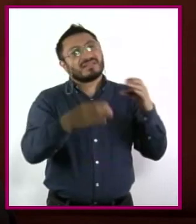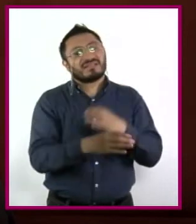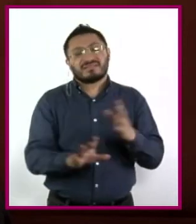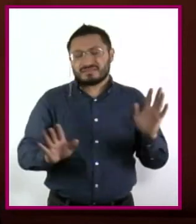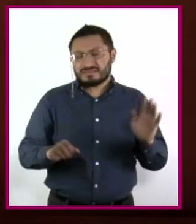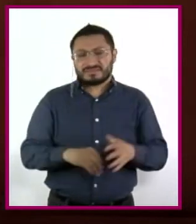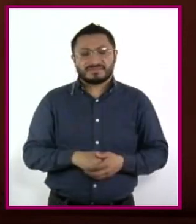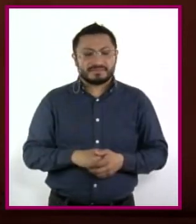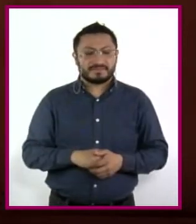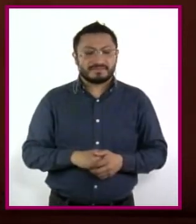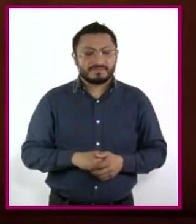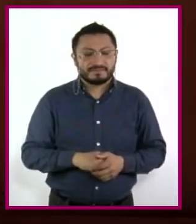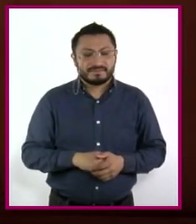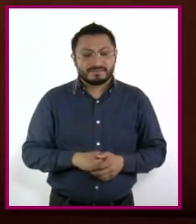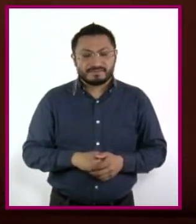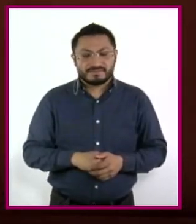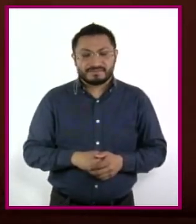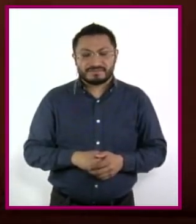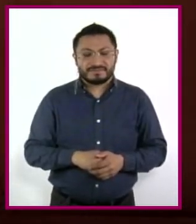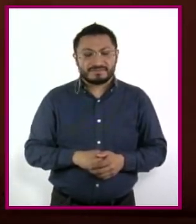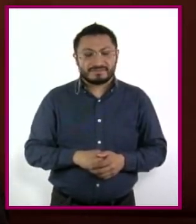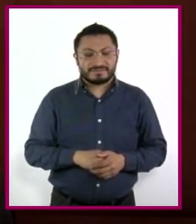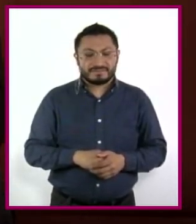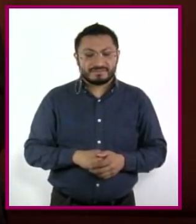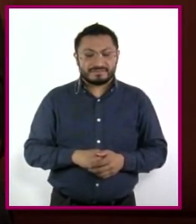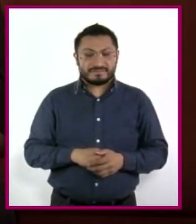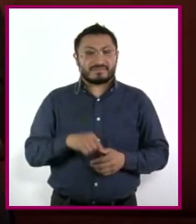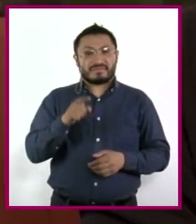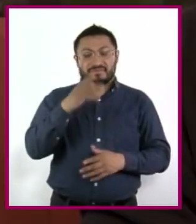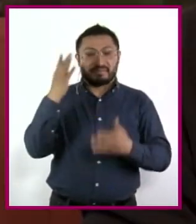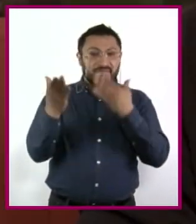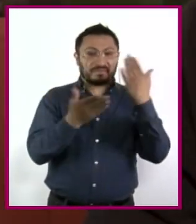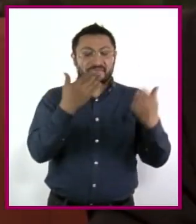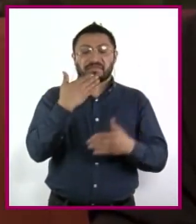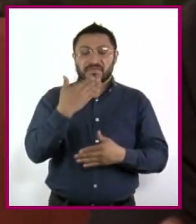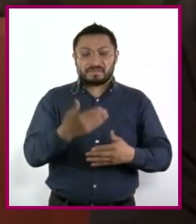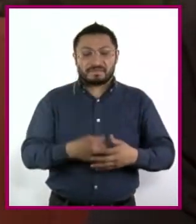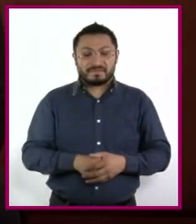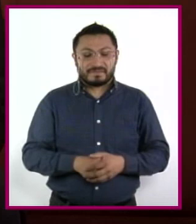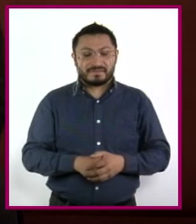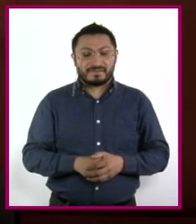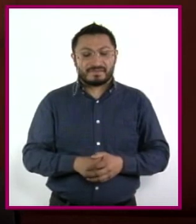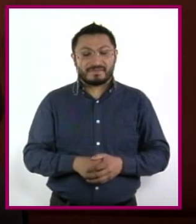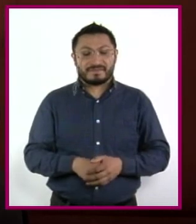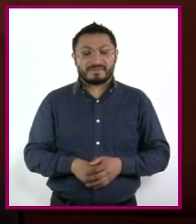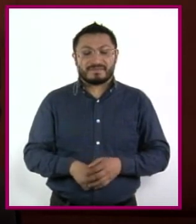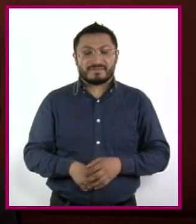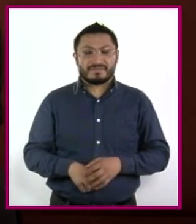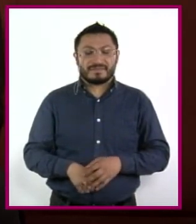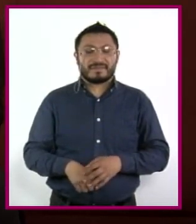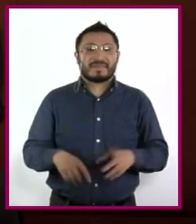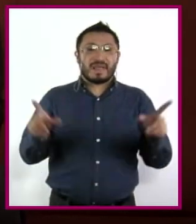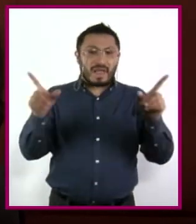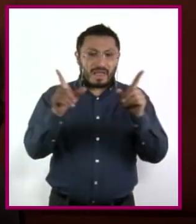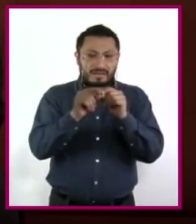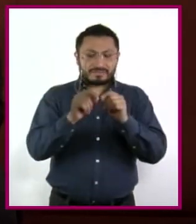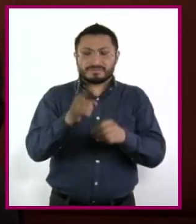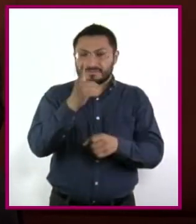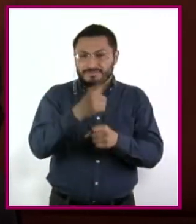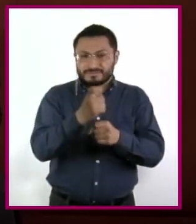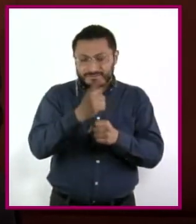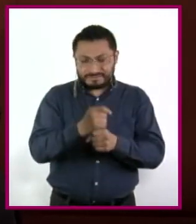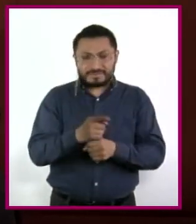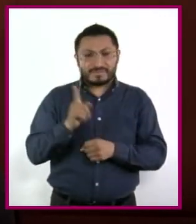tensión. Ay, andamos muy aplicados con lo aprendido. Pero bueno, ahí les va un resumen. Primero,